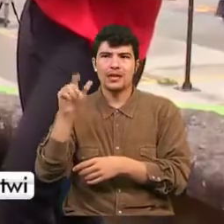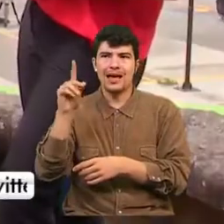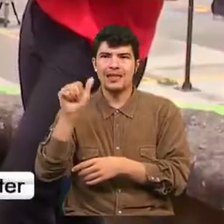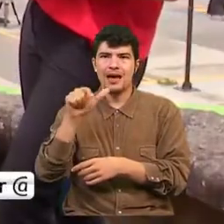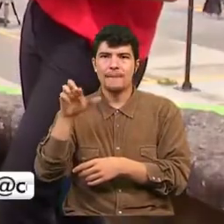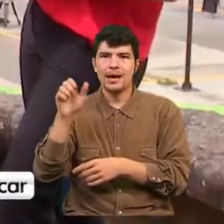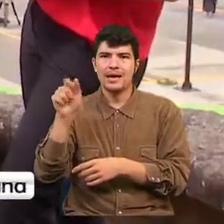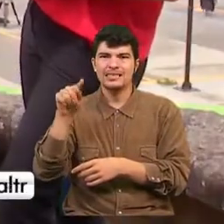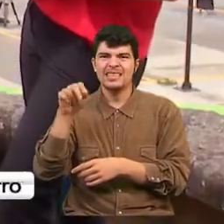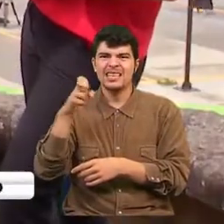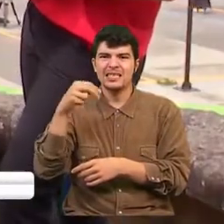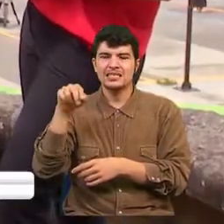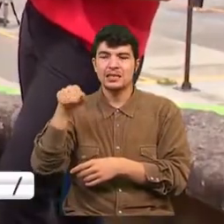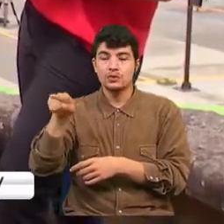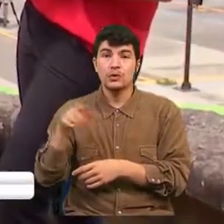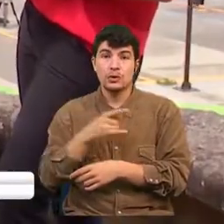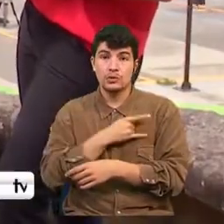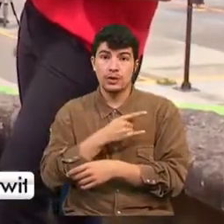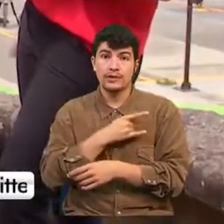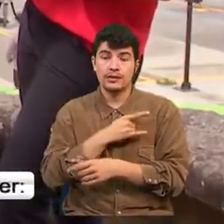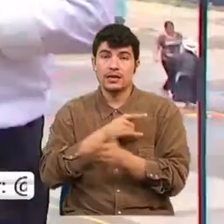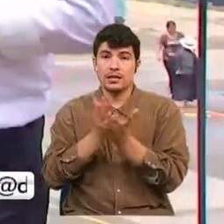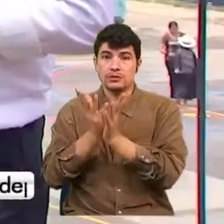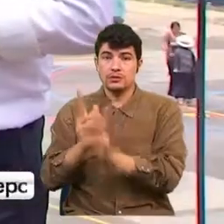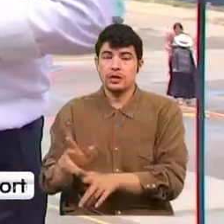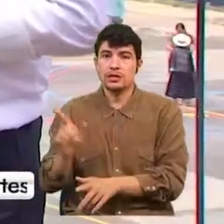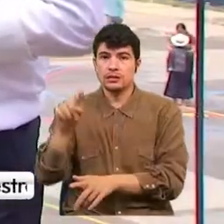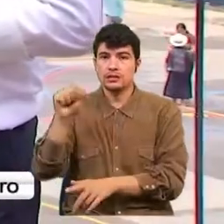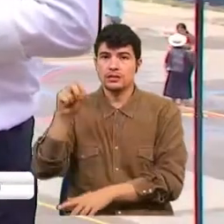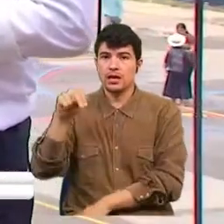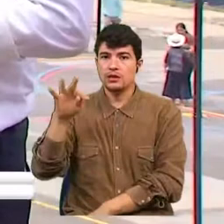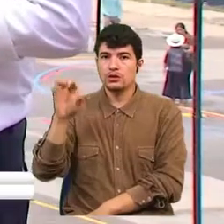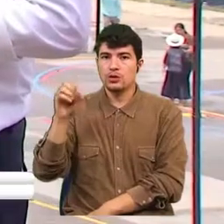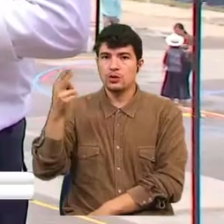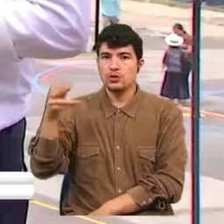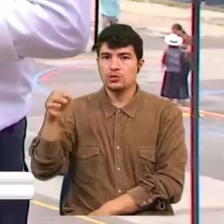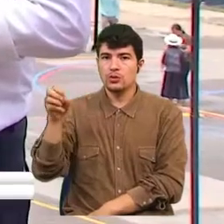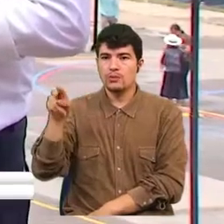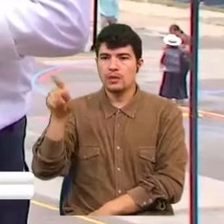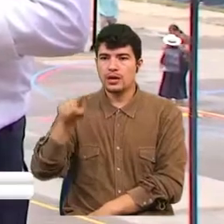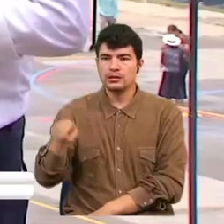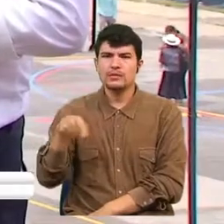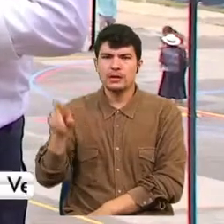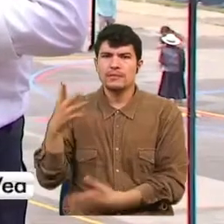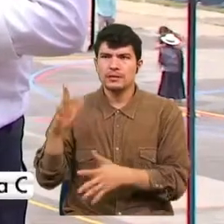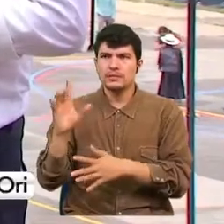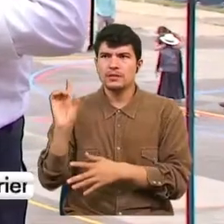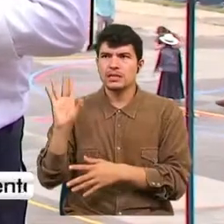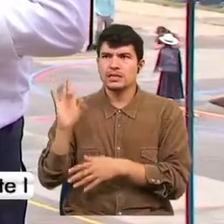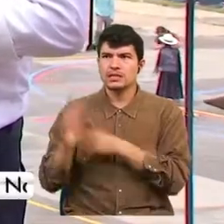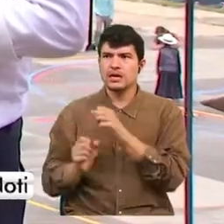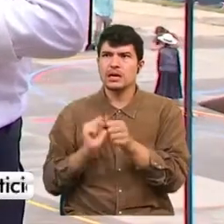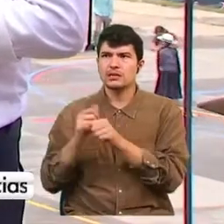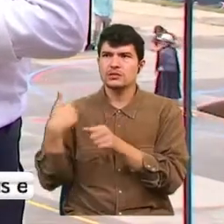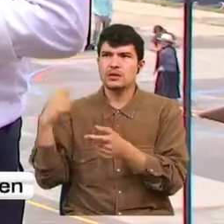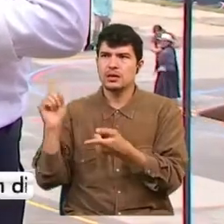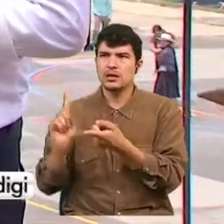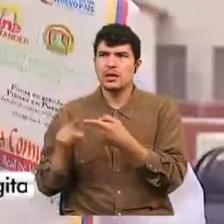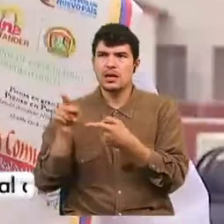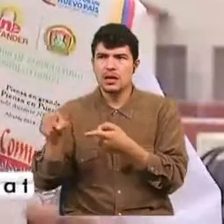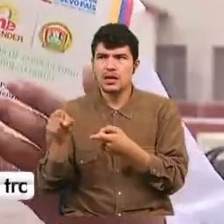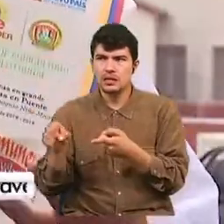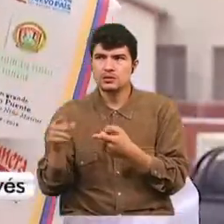estudiantes de la Universidad Santo Tomás hace aproximadamente unos 15 años, como trabajo para la universidad, hicieron a